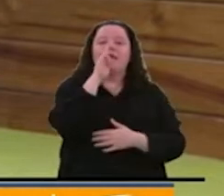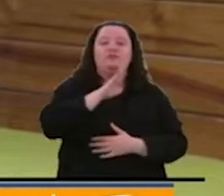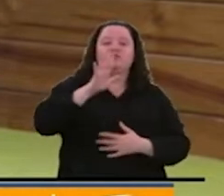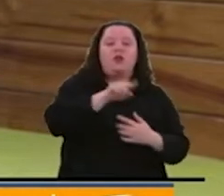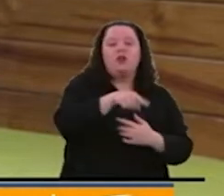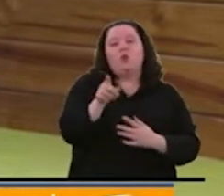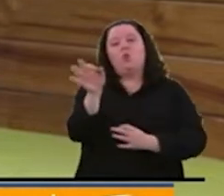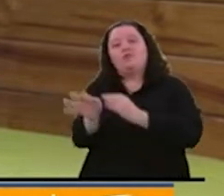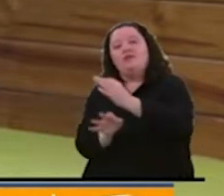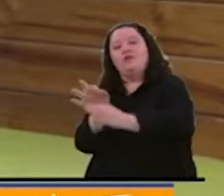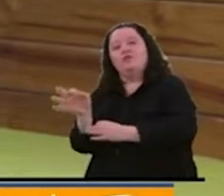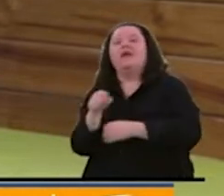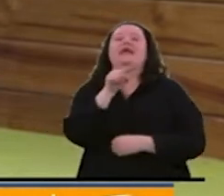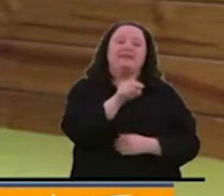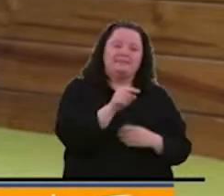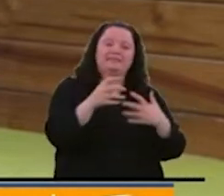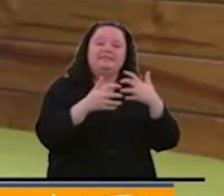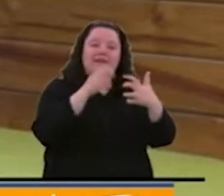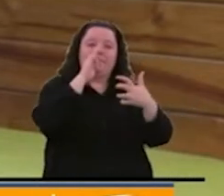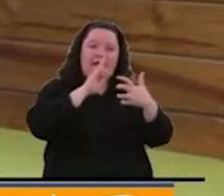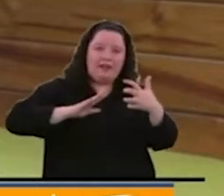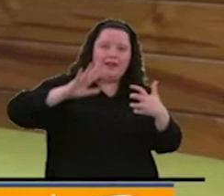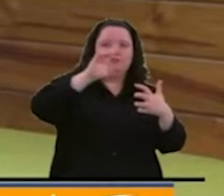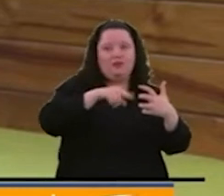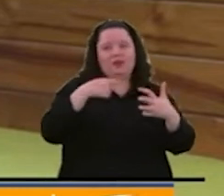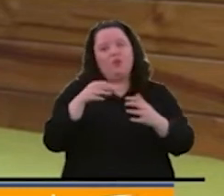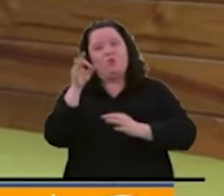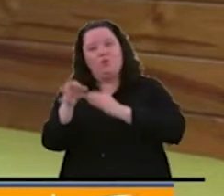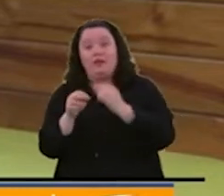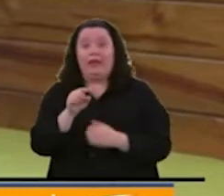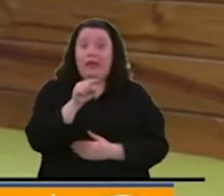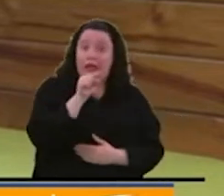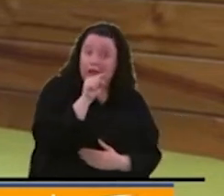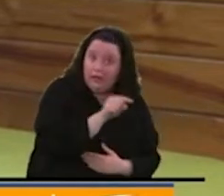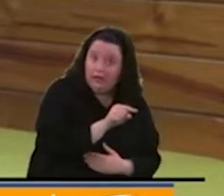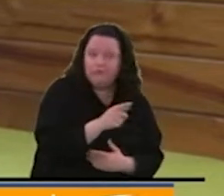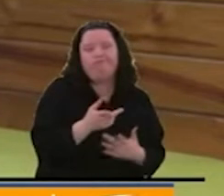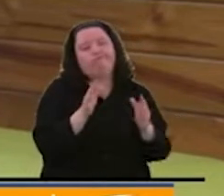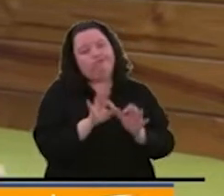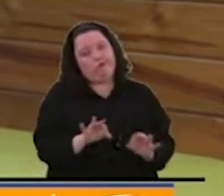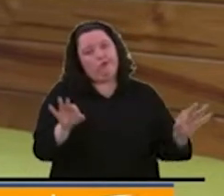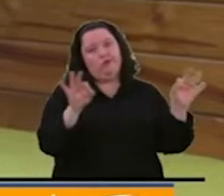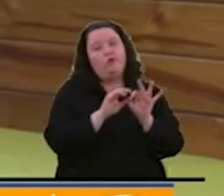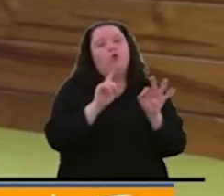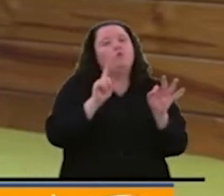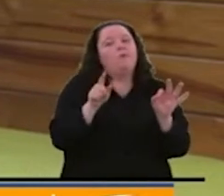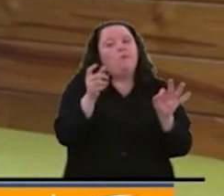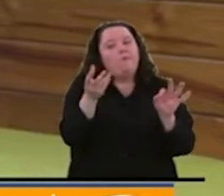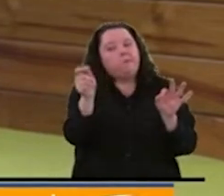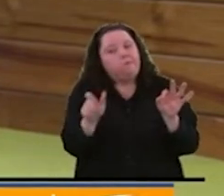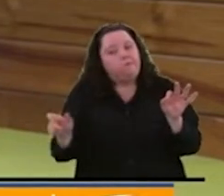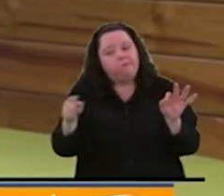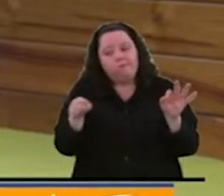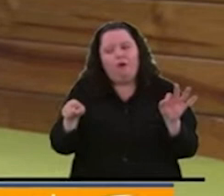Cuidado, ¿no? Y este Sistema Nacional de Cuidado, pues yo creo que es importante en tanto hay población